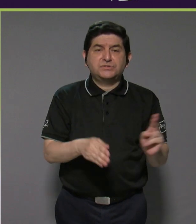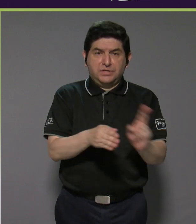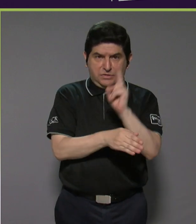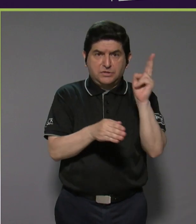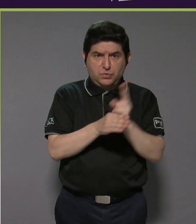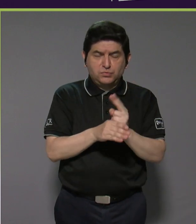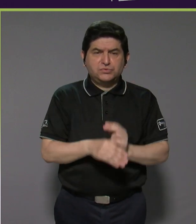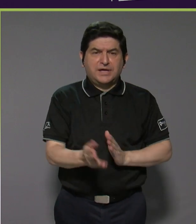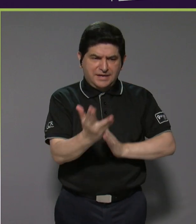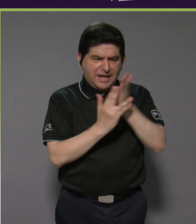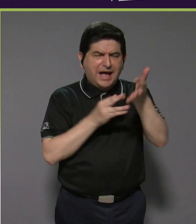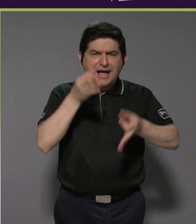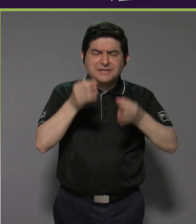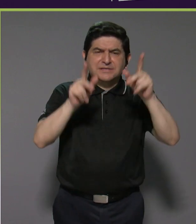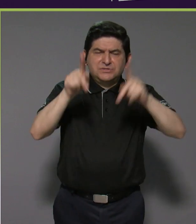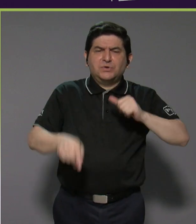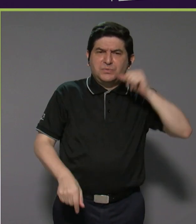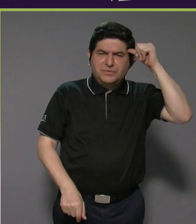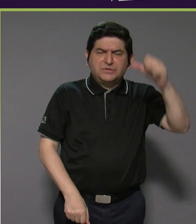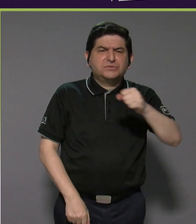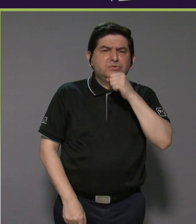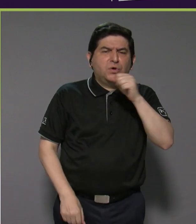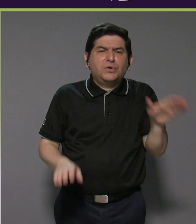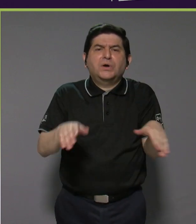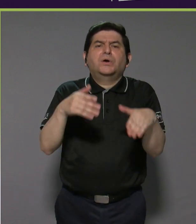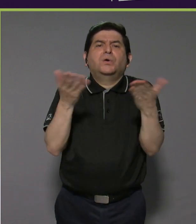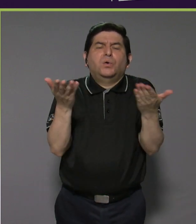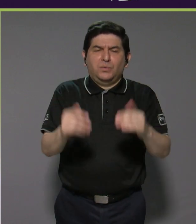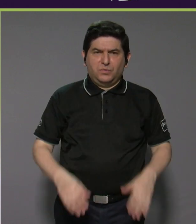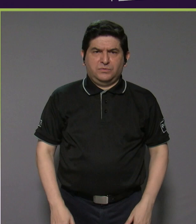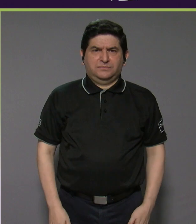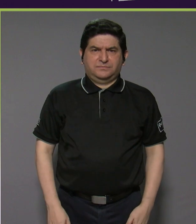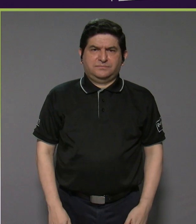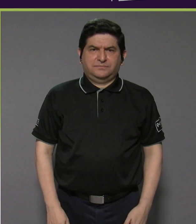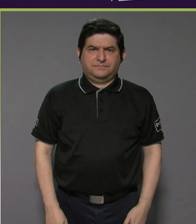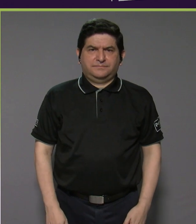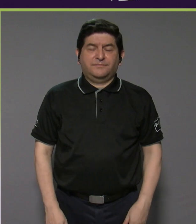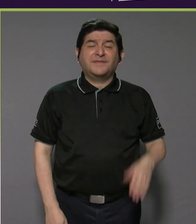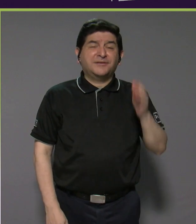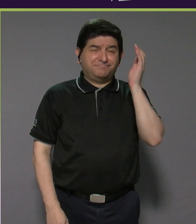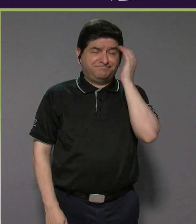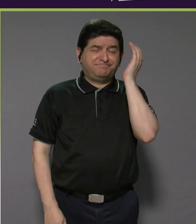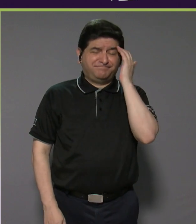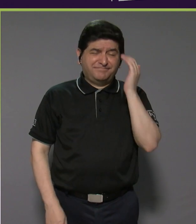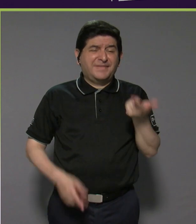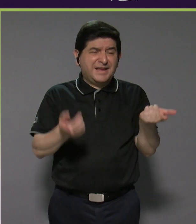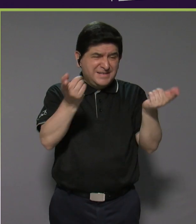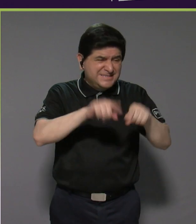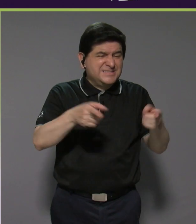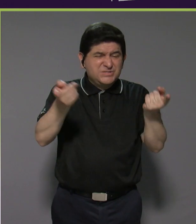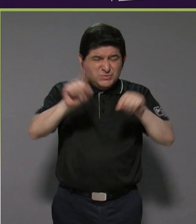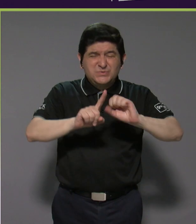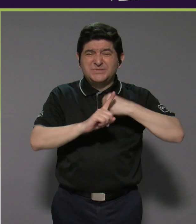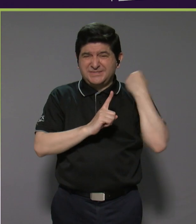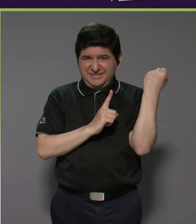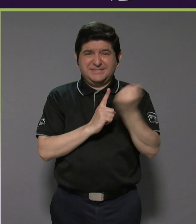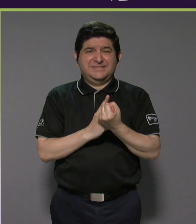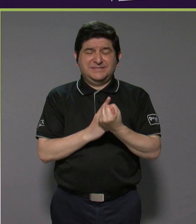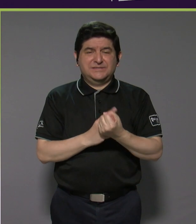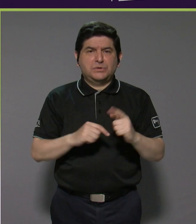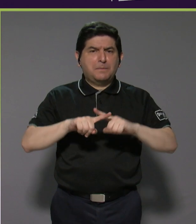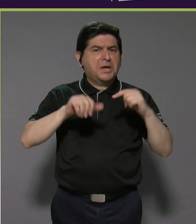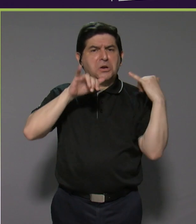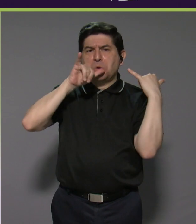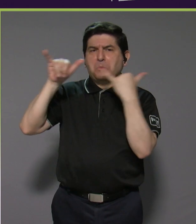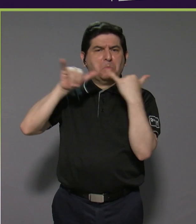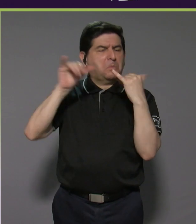de ese acceso a la justicia para la persona adulta mayor? Porque muchas veces sabemos que están ocurriendo este tipo de situaciones y no